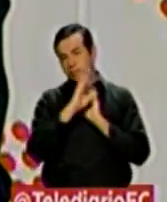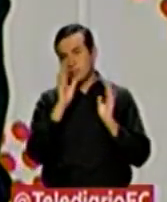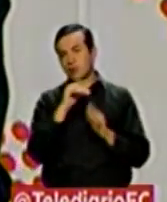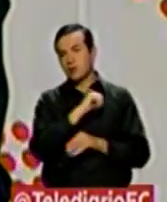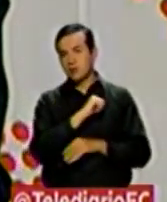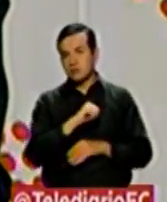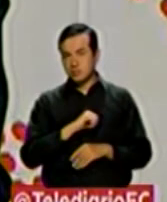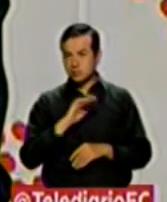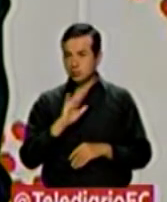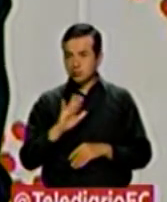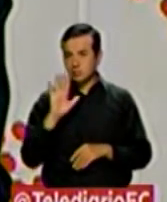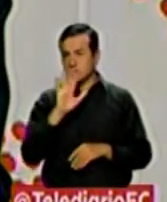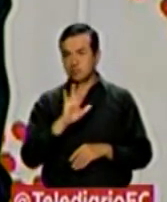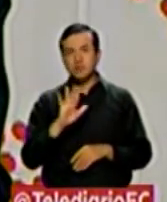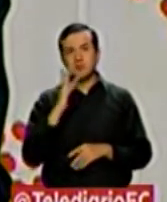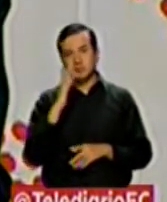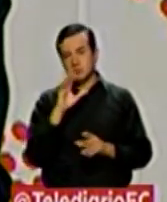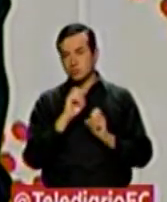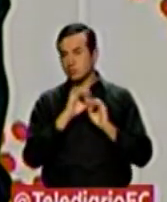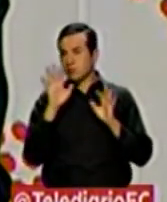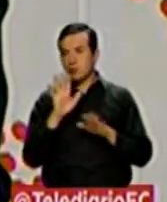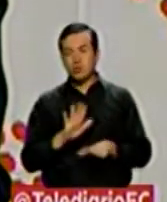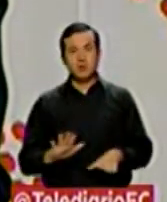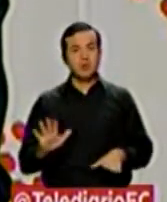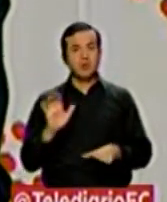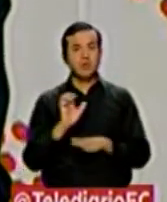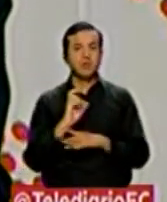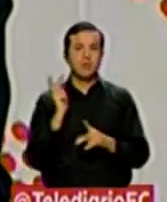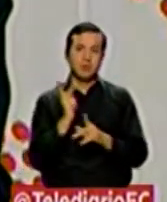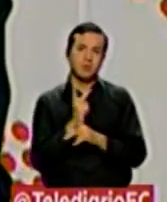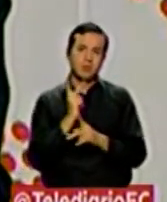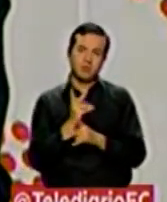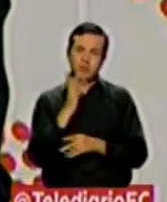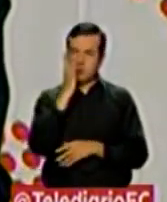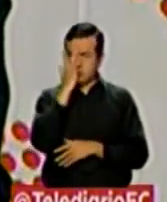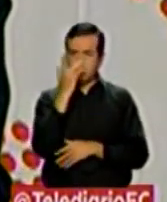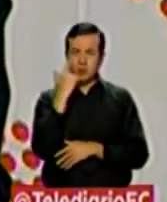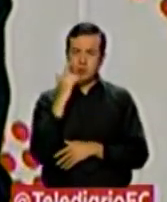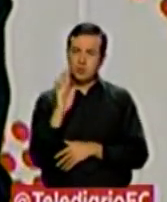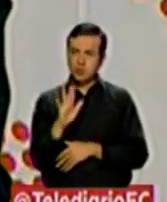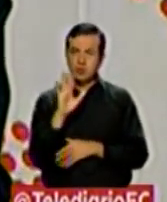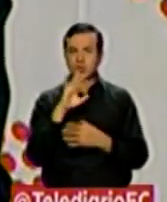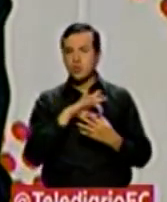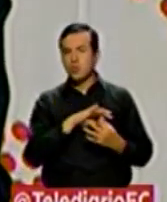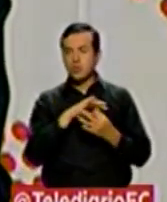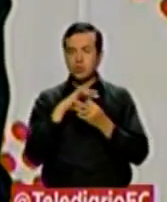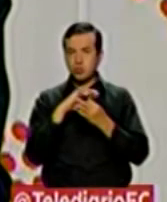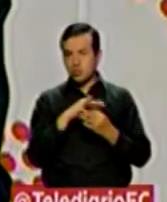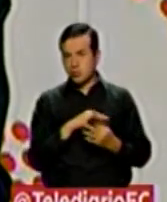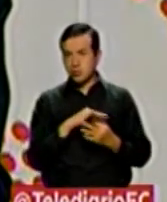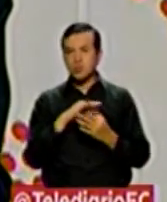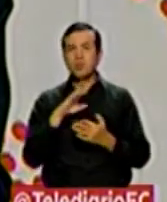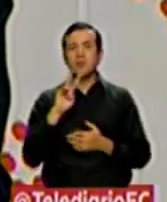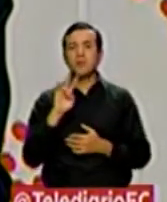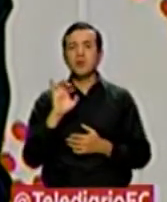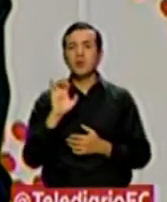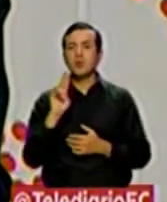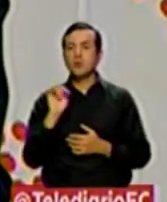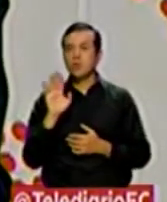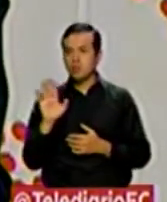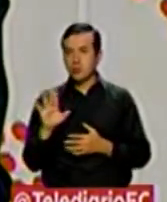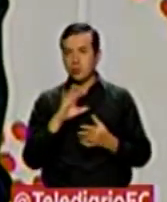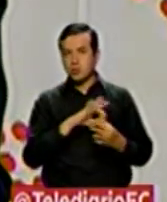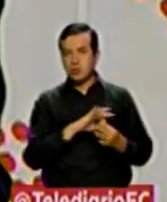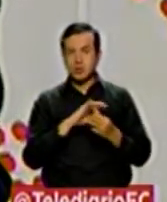actitud que se había generalizado en el Ecuador por la vinculación muy cercana que tuvo la señora Vicuña